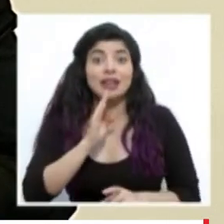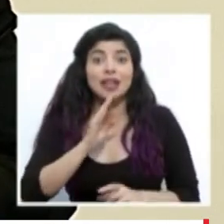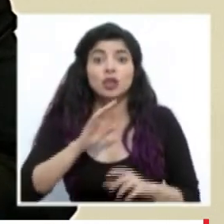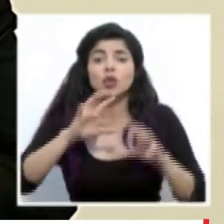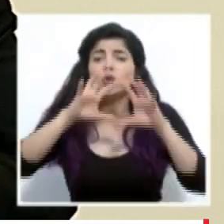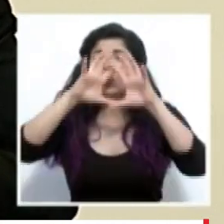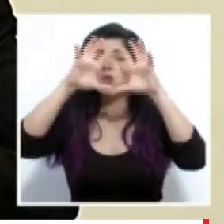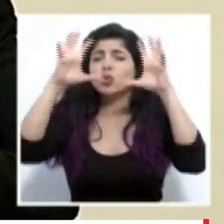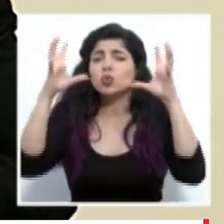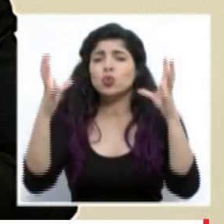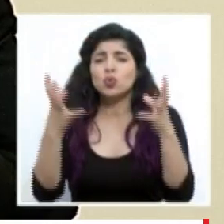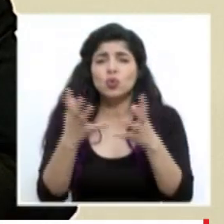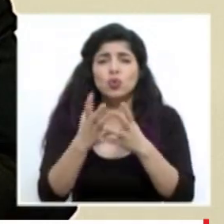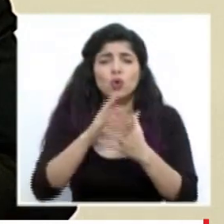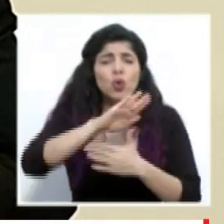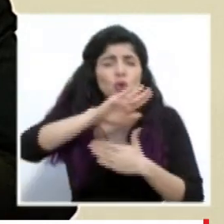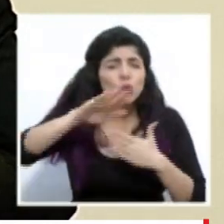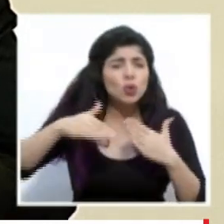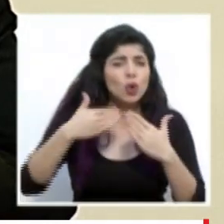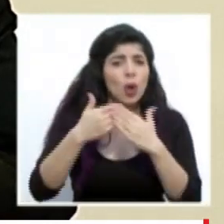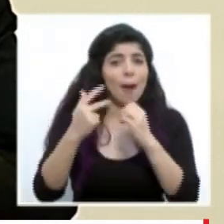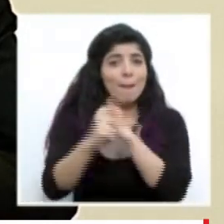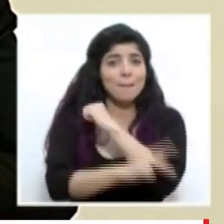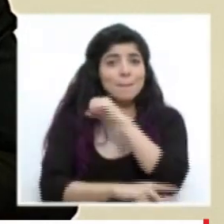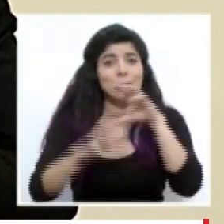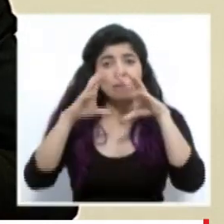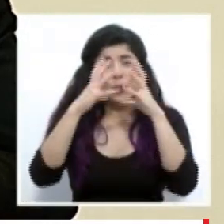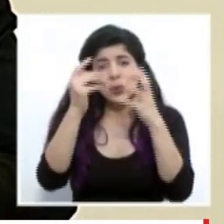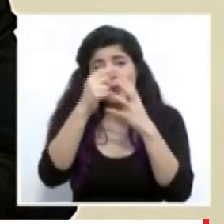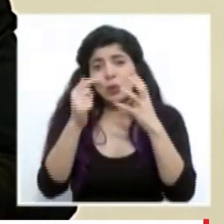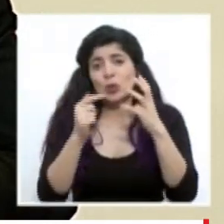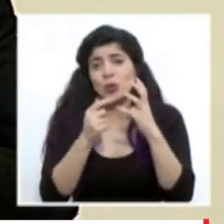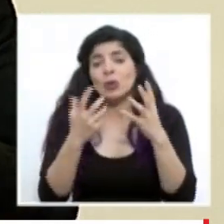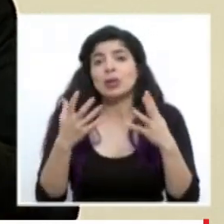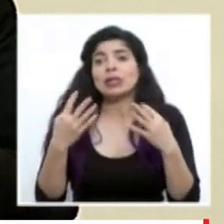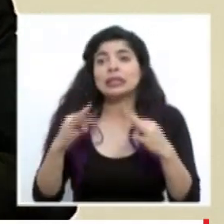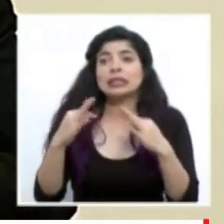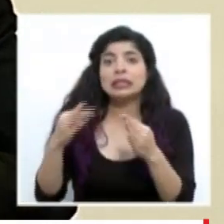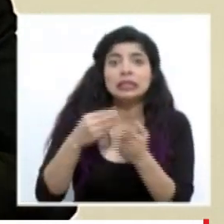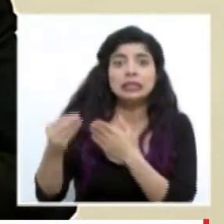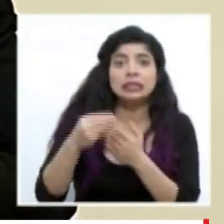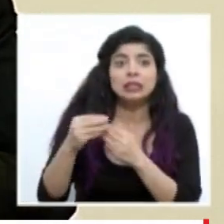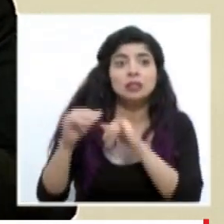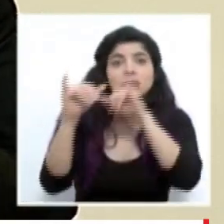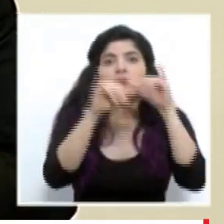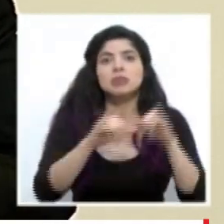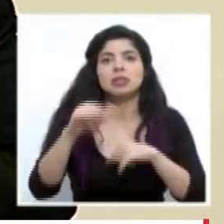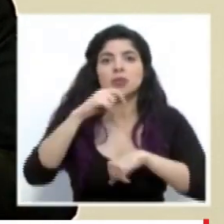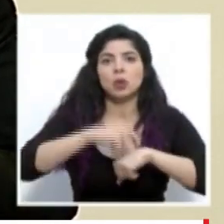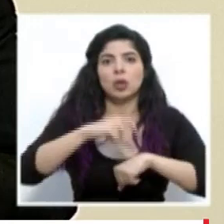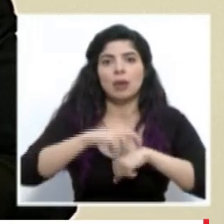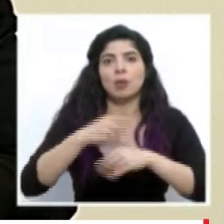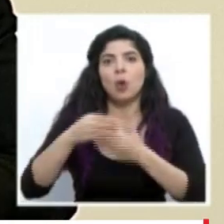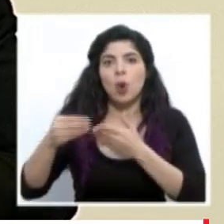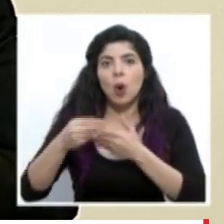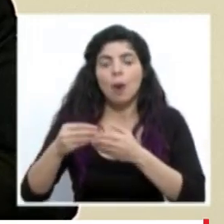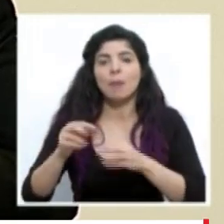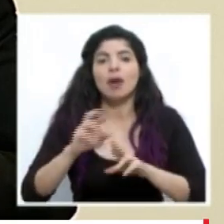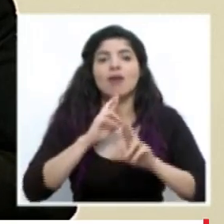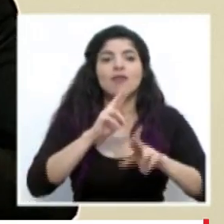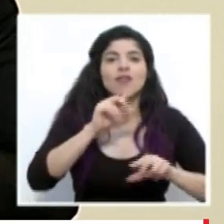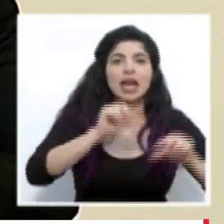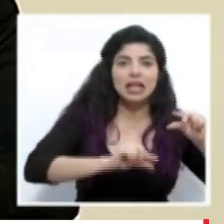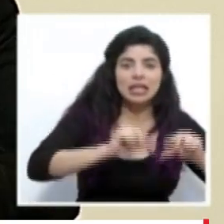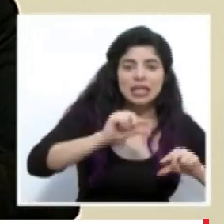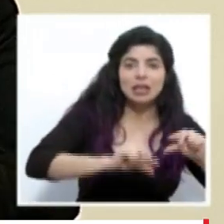el mundo, todos los países del mundo las están tratando de comprar al mismo tiempo. Las pruebas, los reactivos,